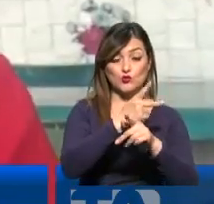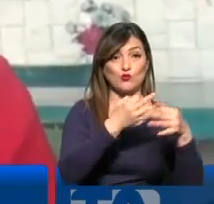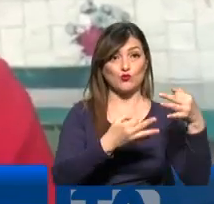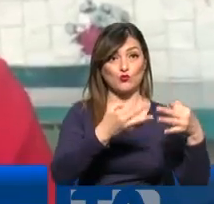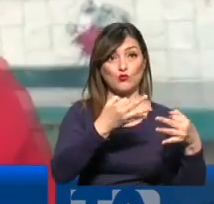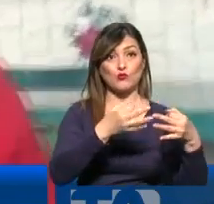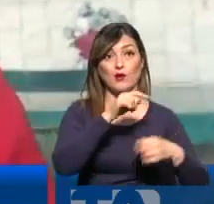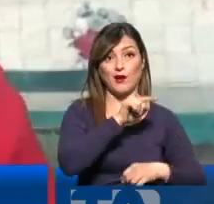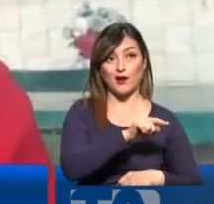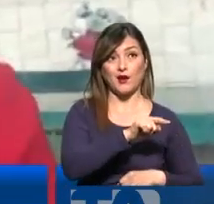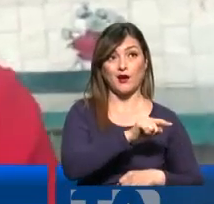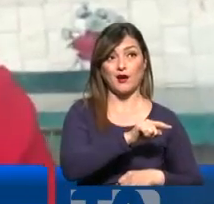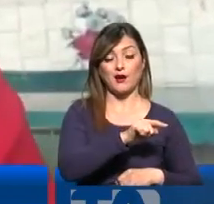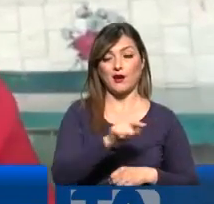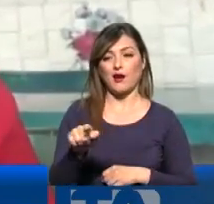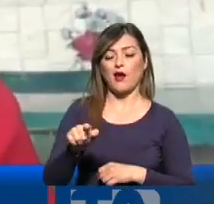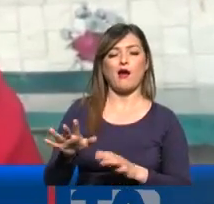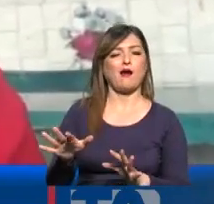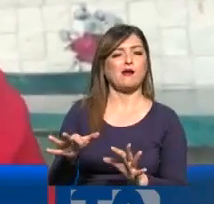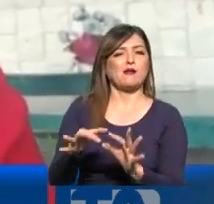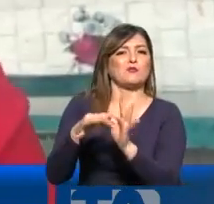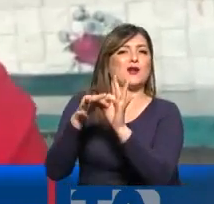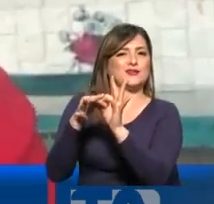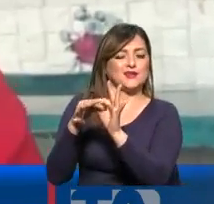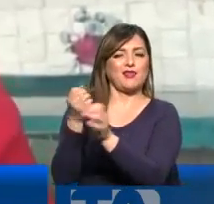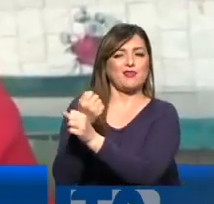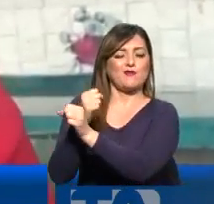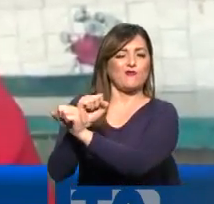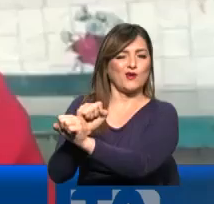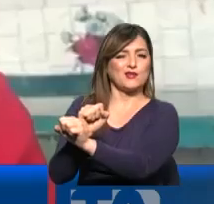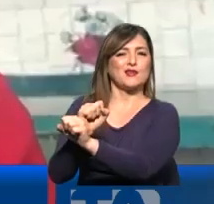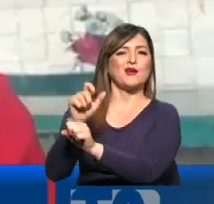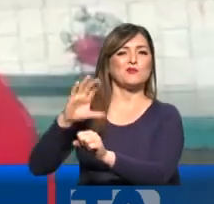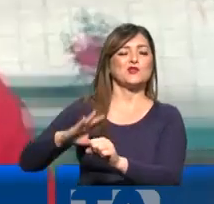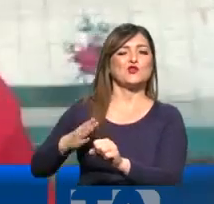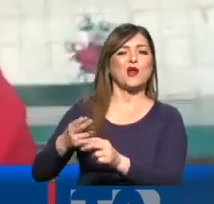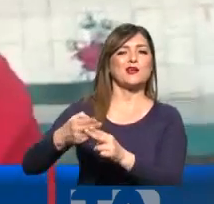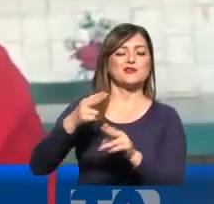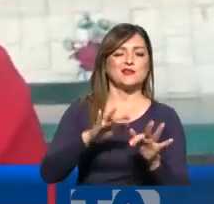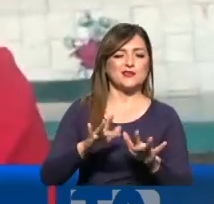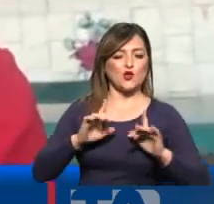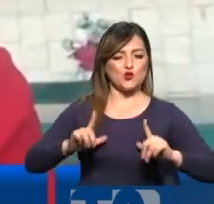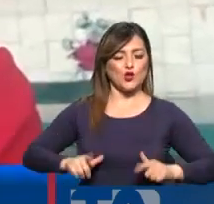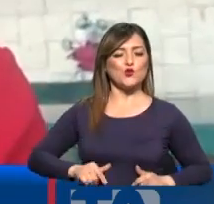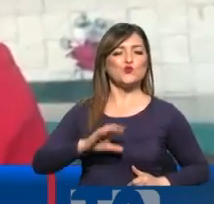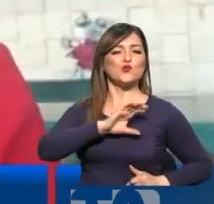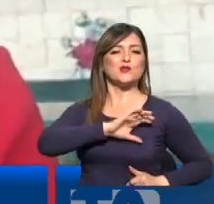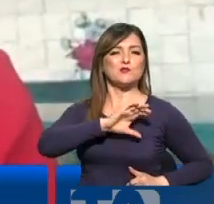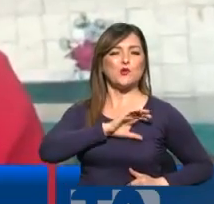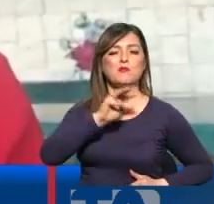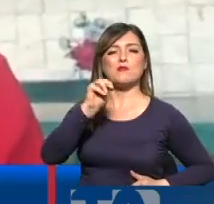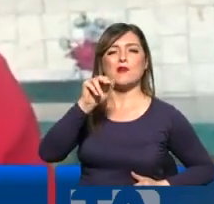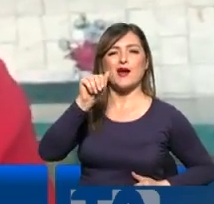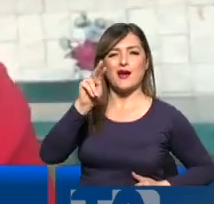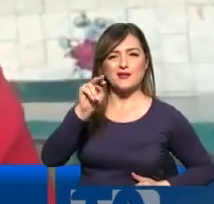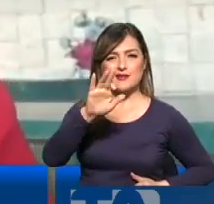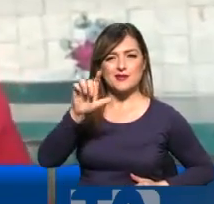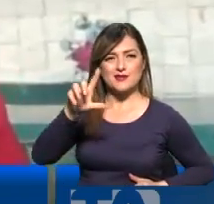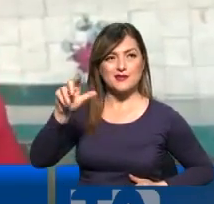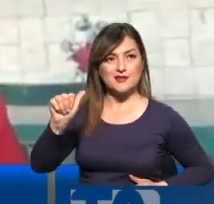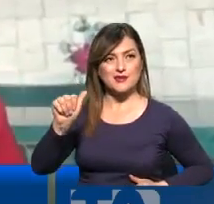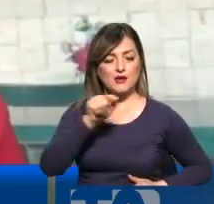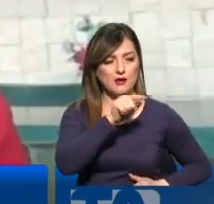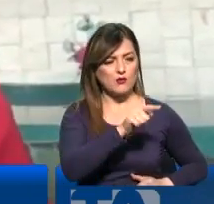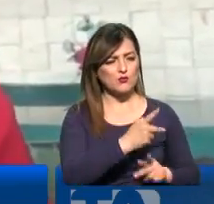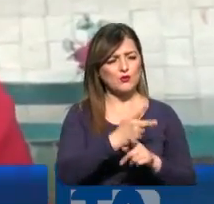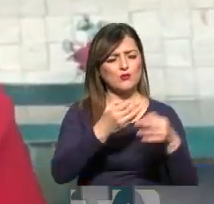señora Maldonado y que anteriormente ha sido defensora del señor Mantilla, es indispensable que el Consejo de la Judicatura aclare este